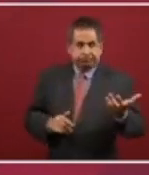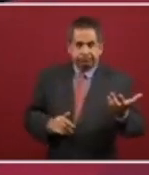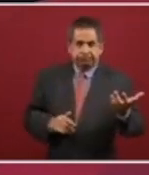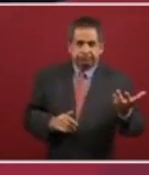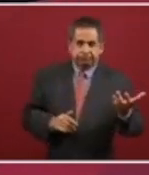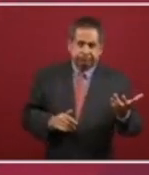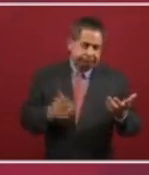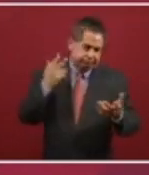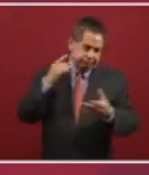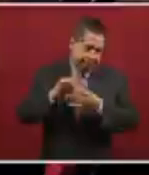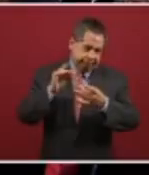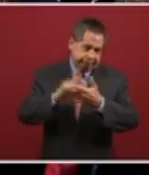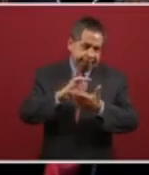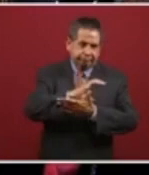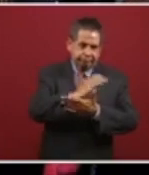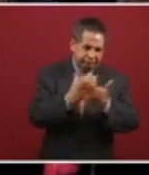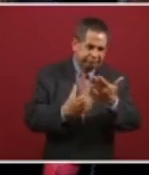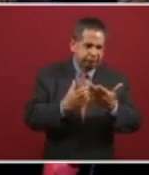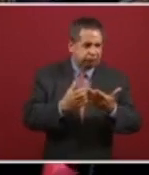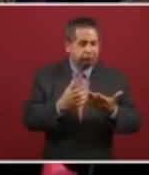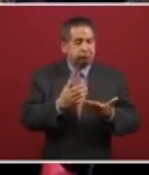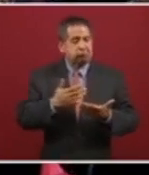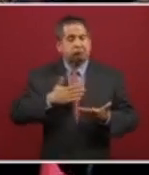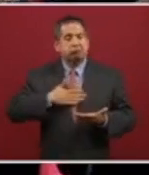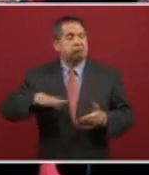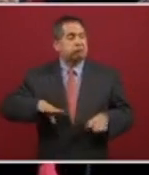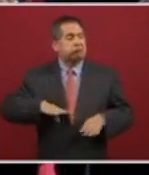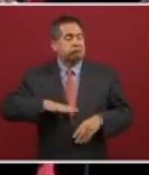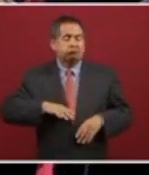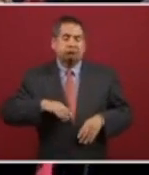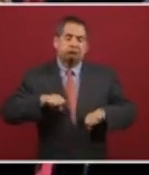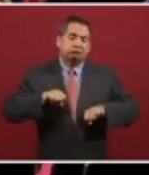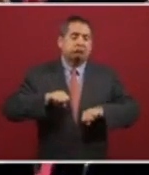hemos hablado de los contratos leoninos y todo eso.